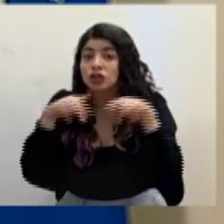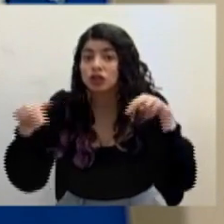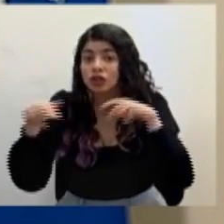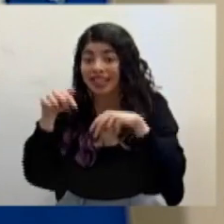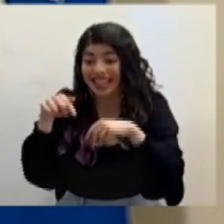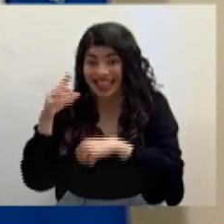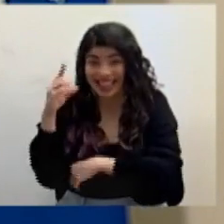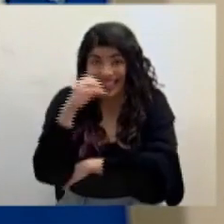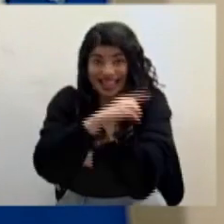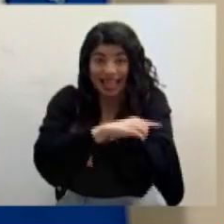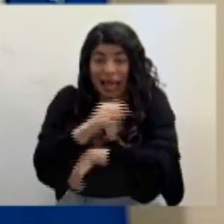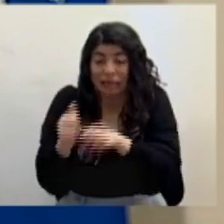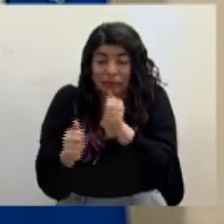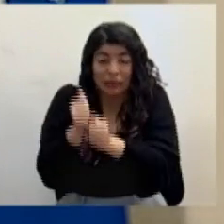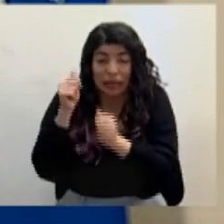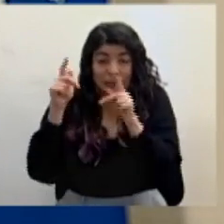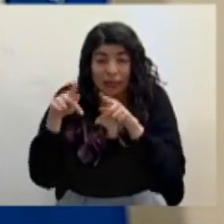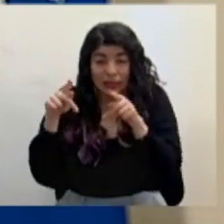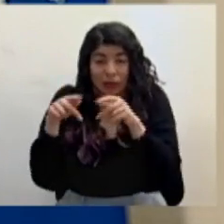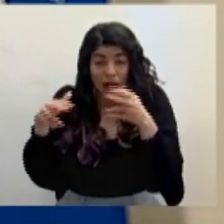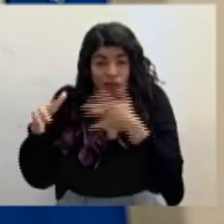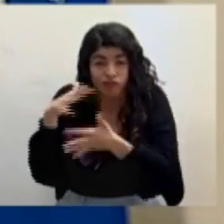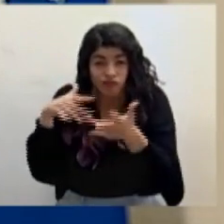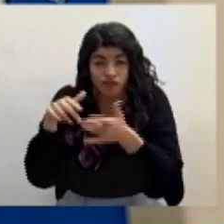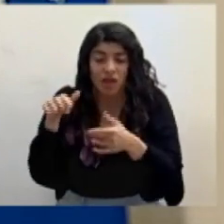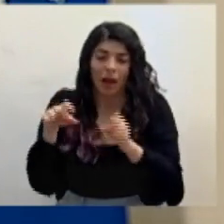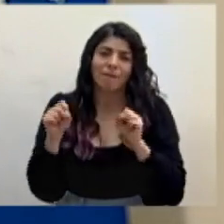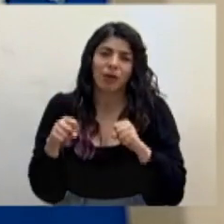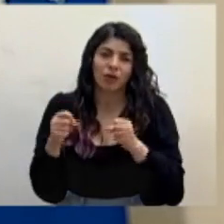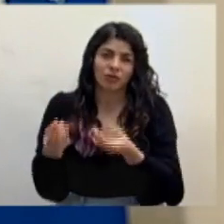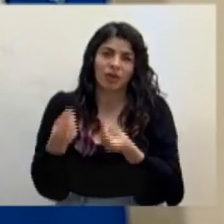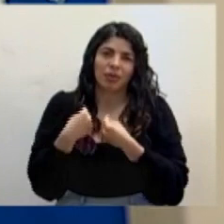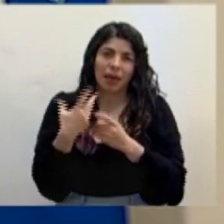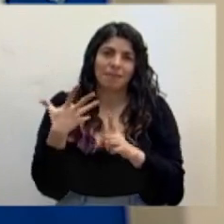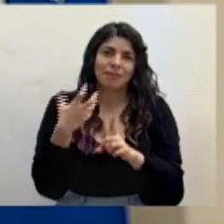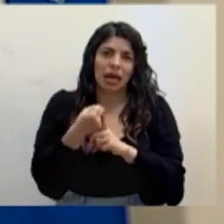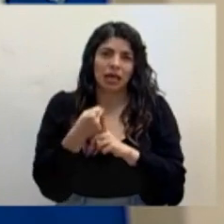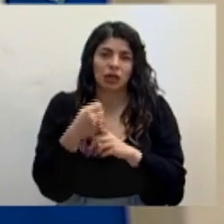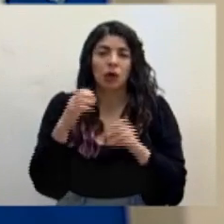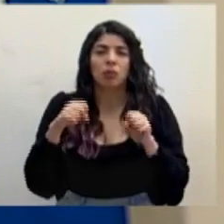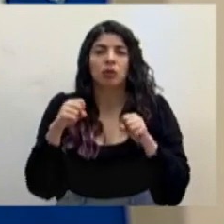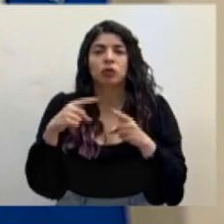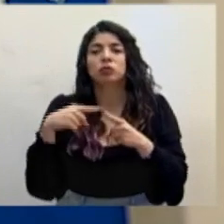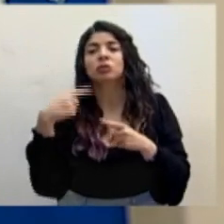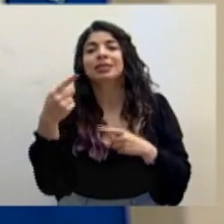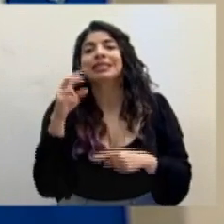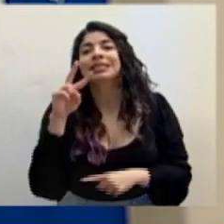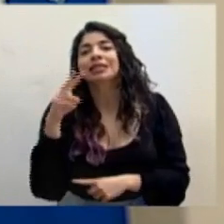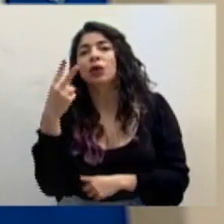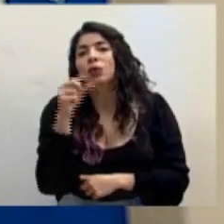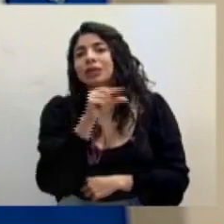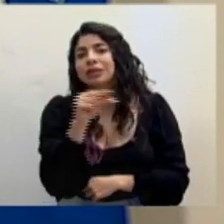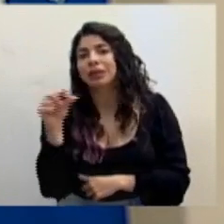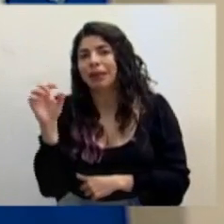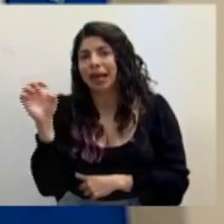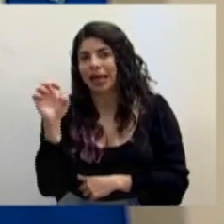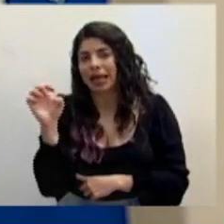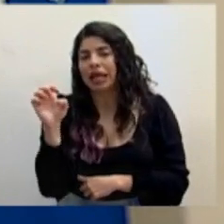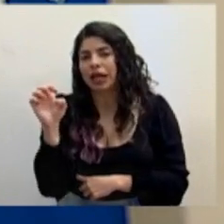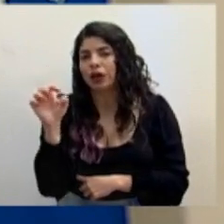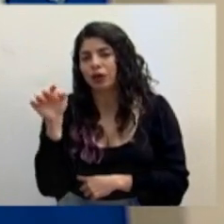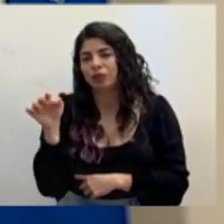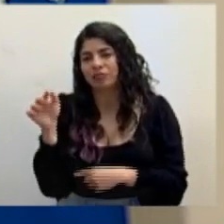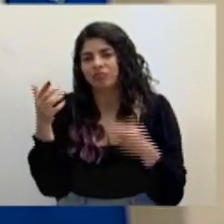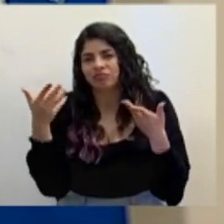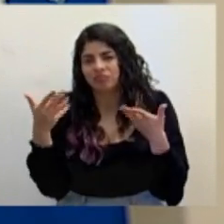pico, pues sí, posiblemente nos va a generar un impacto a partir de la segunda semana de enero. Eso es algo que